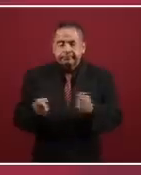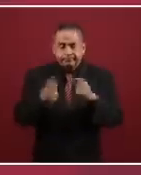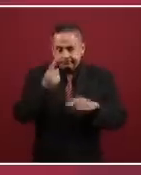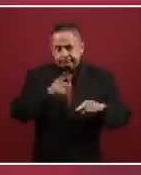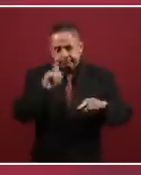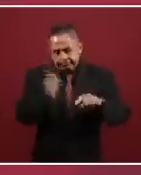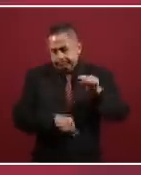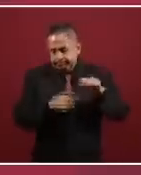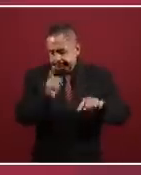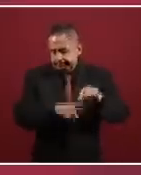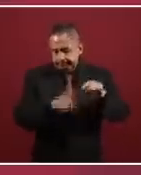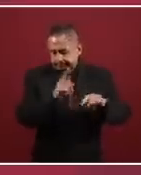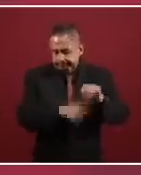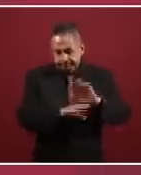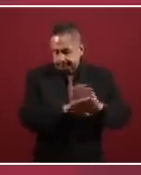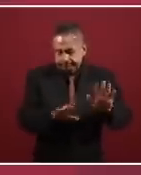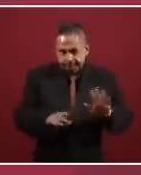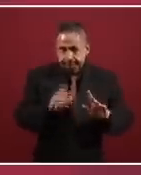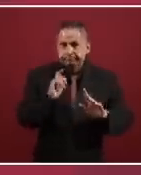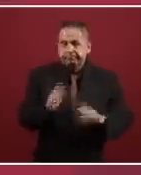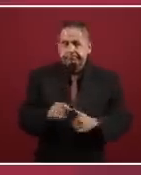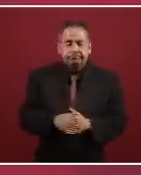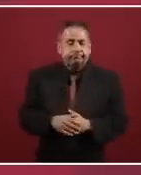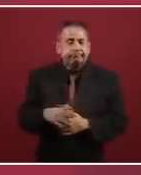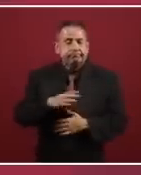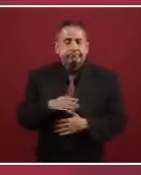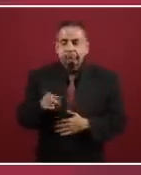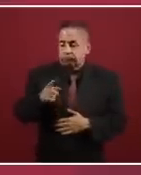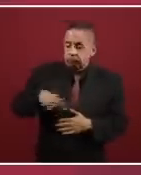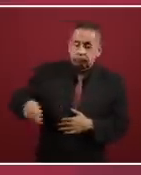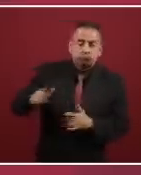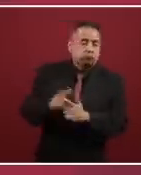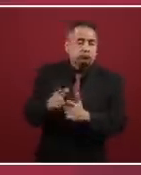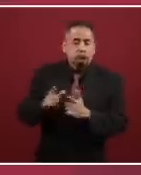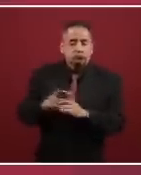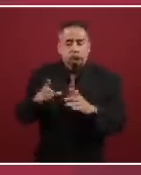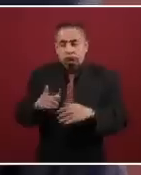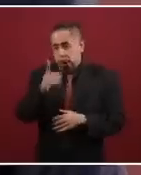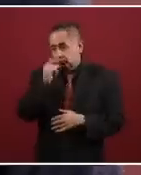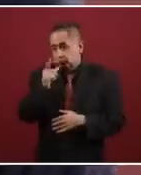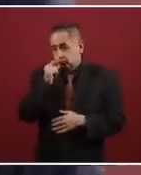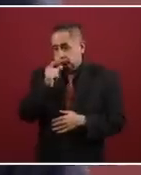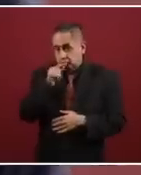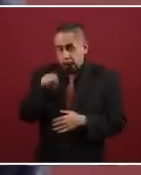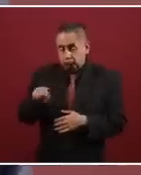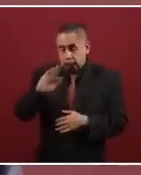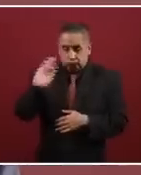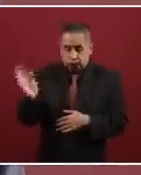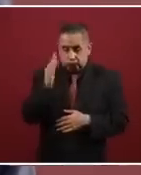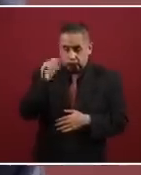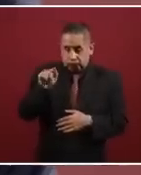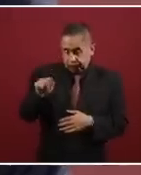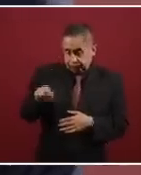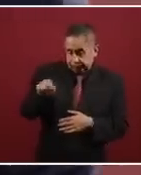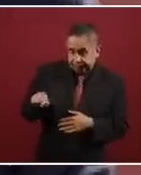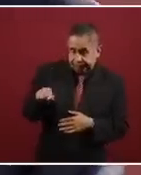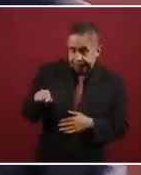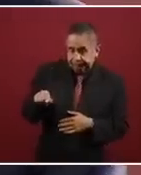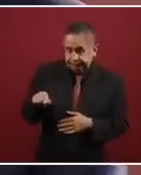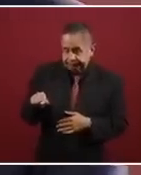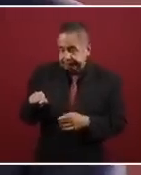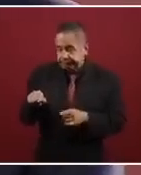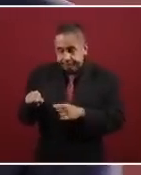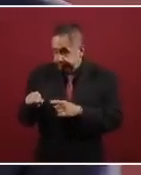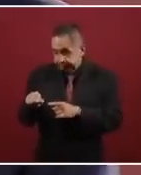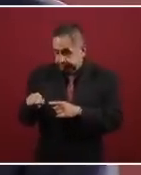eliminando y un grupo de la Policía Federal se va a